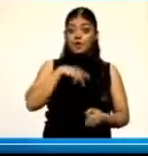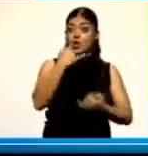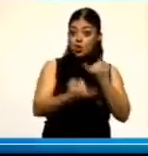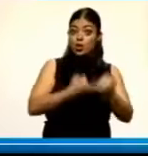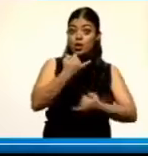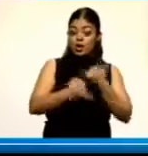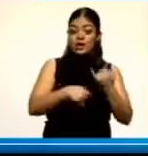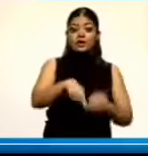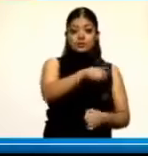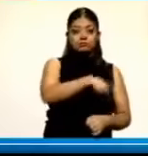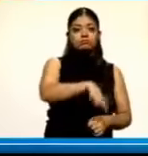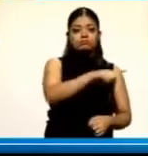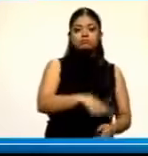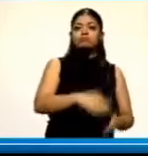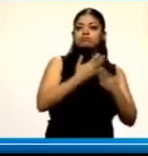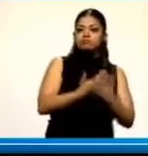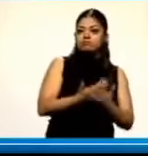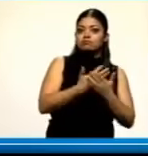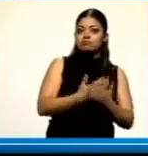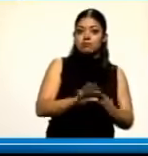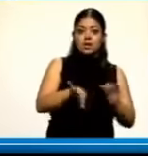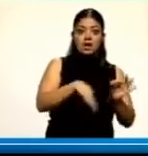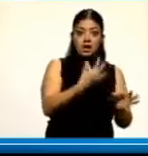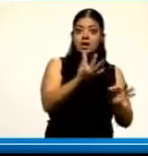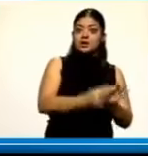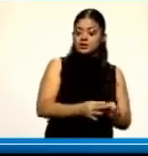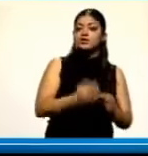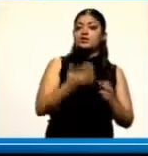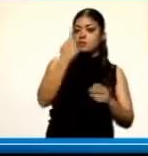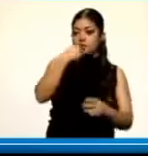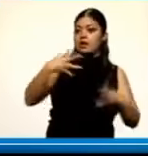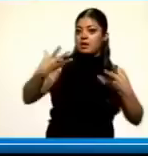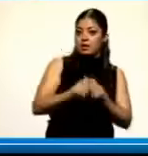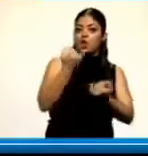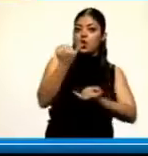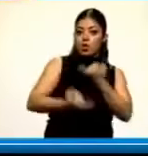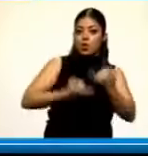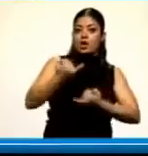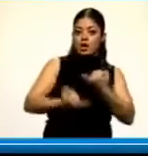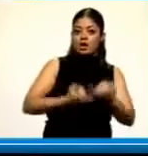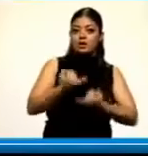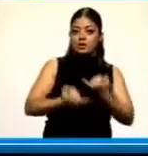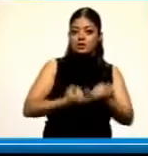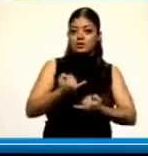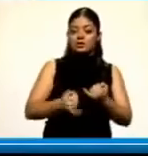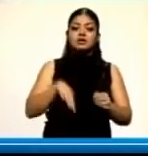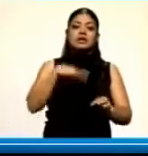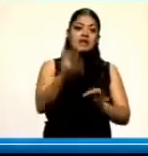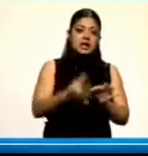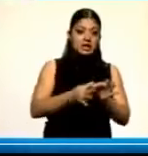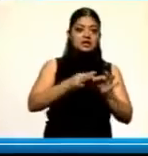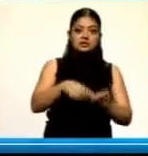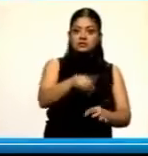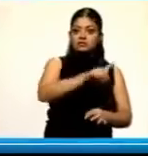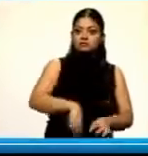juguetes esperando, listos para jugar. Listos